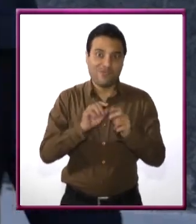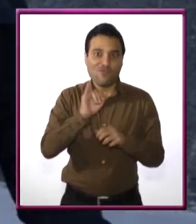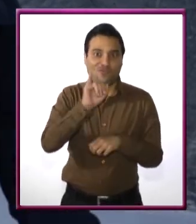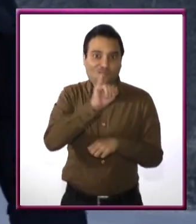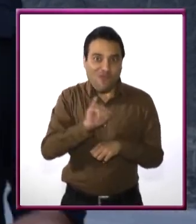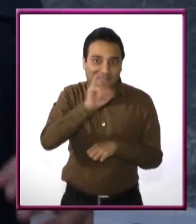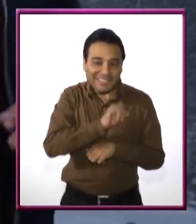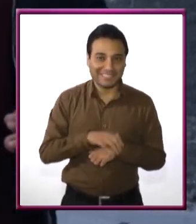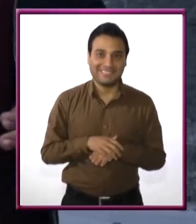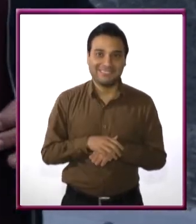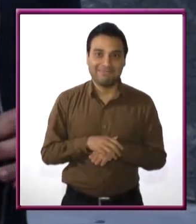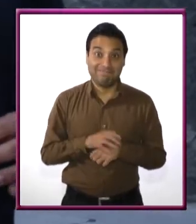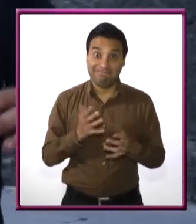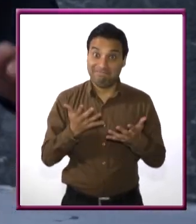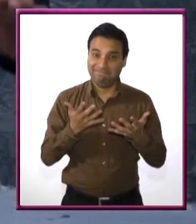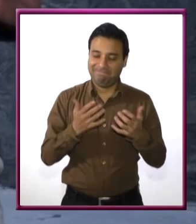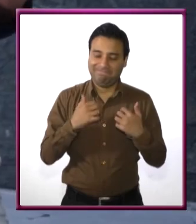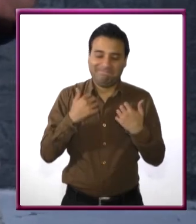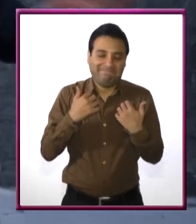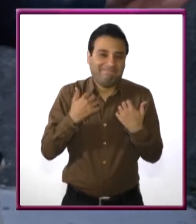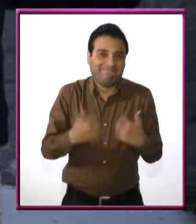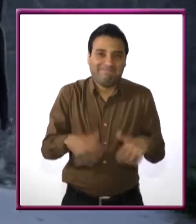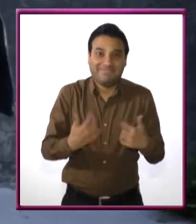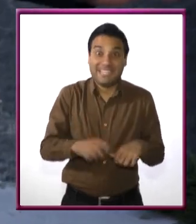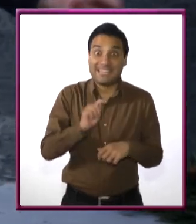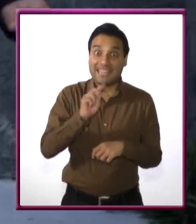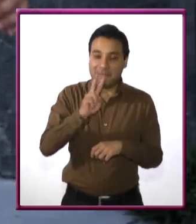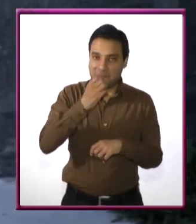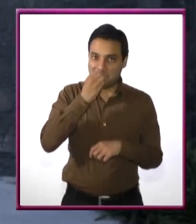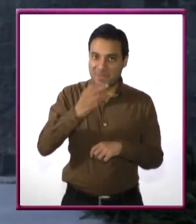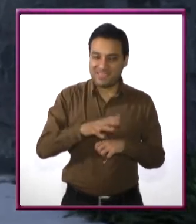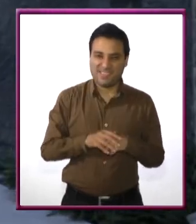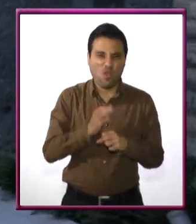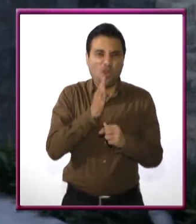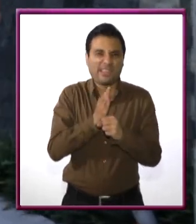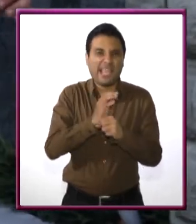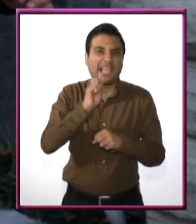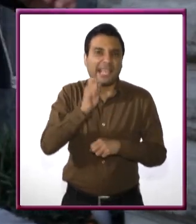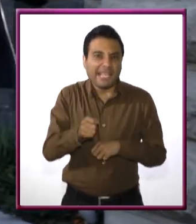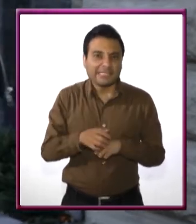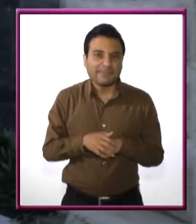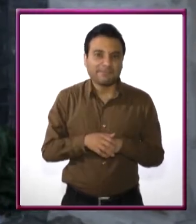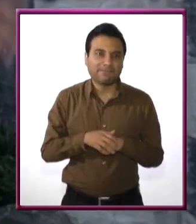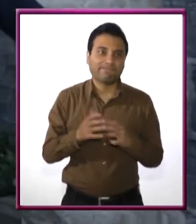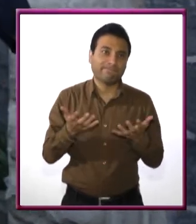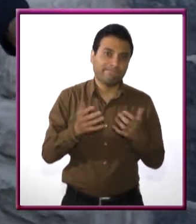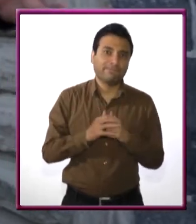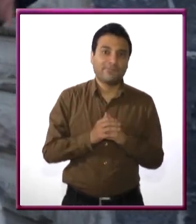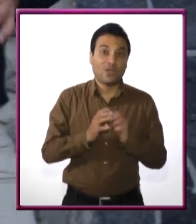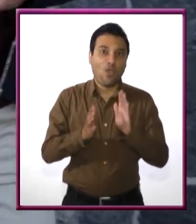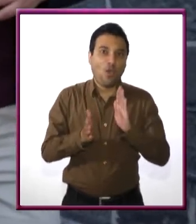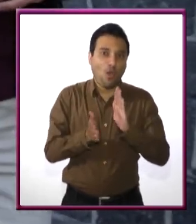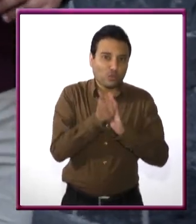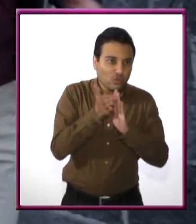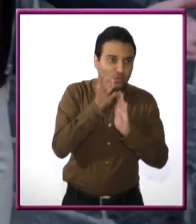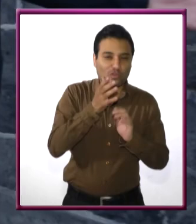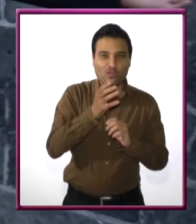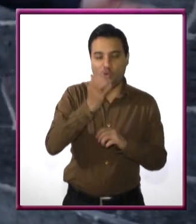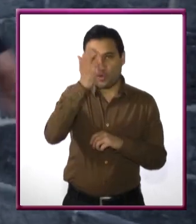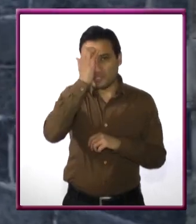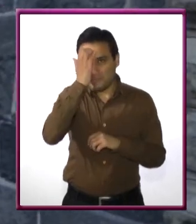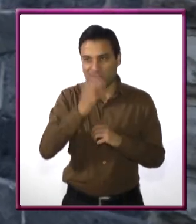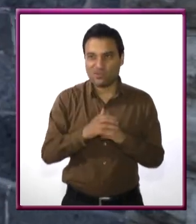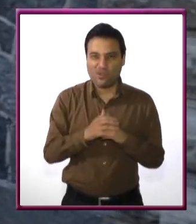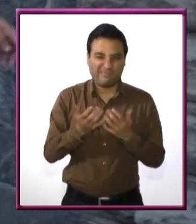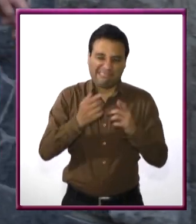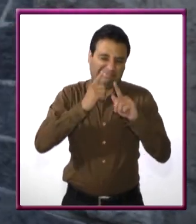programa de jueves y como siempre va a estar muy bueno. Hoy vamos a hacer un zigzag entre la reflexión y la construcción de conocimiento,